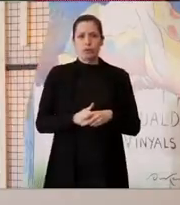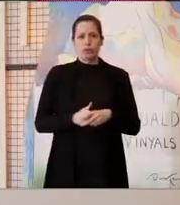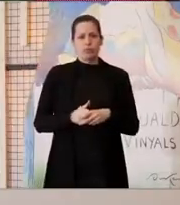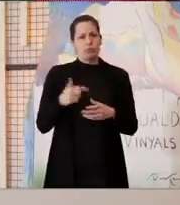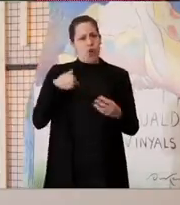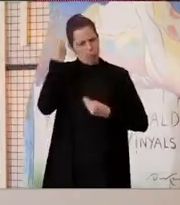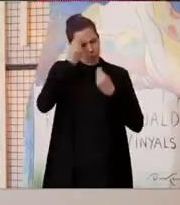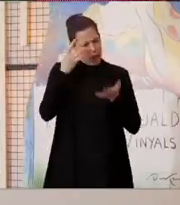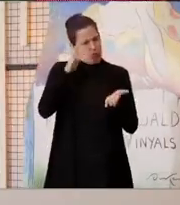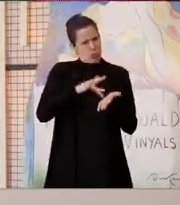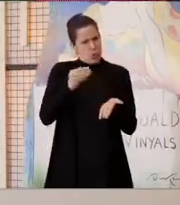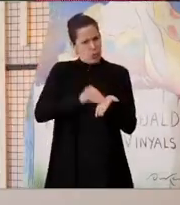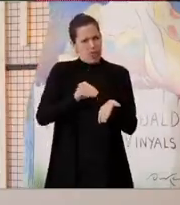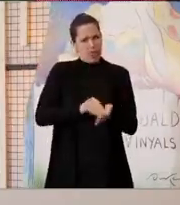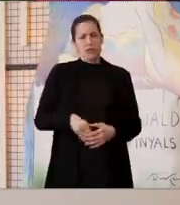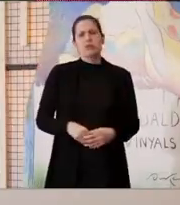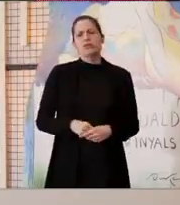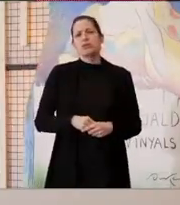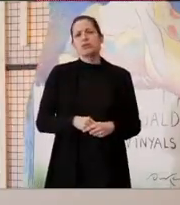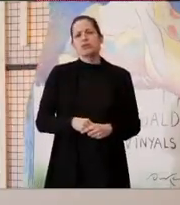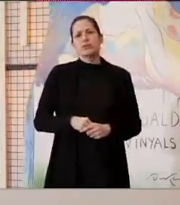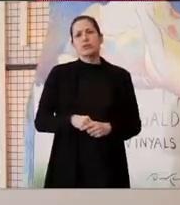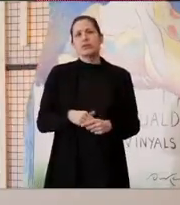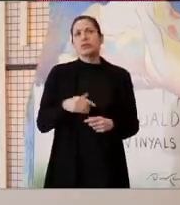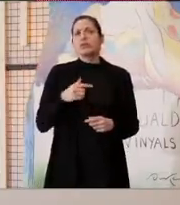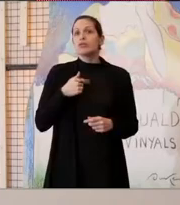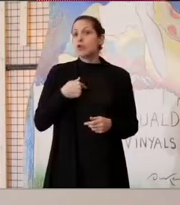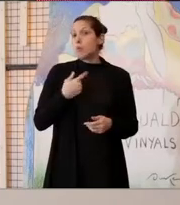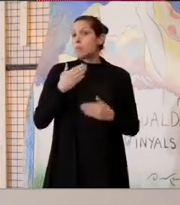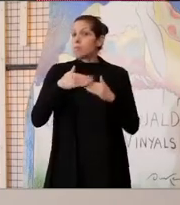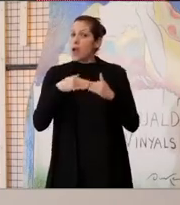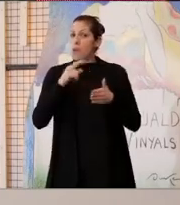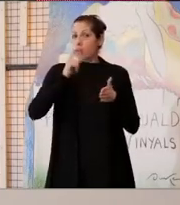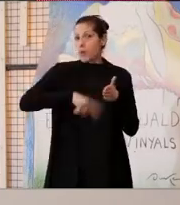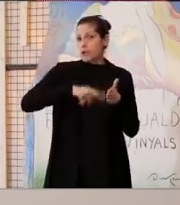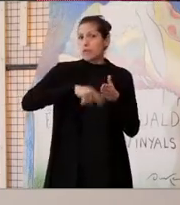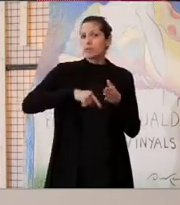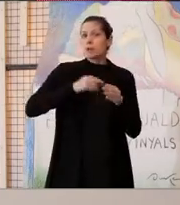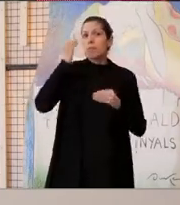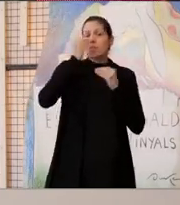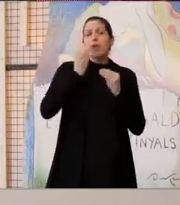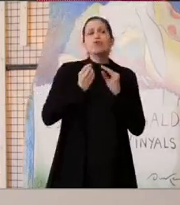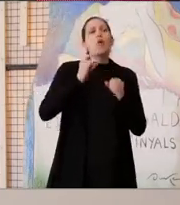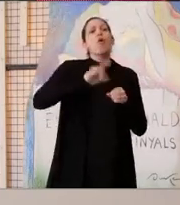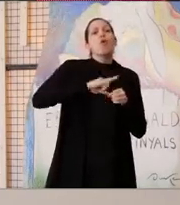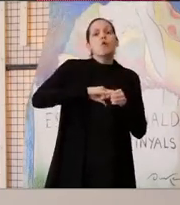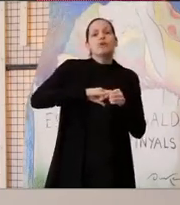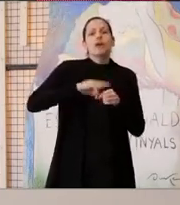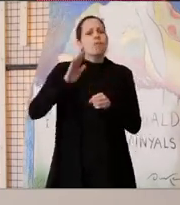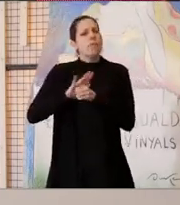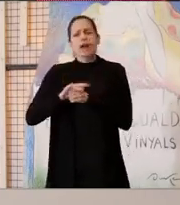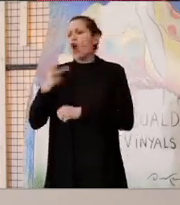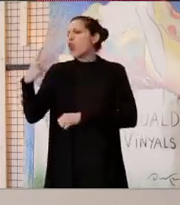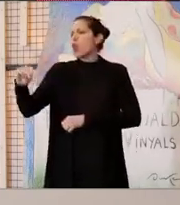que lo pensamos pero yo eso lo pienso una vez al mes el lunes y el martes digo Pues no que no me van a ganar